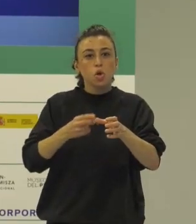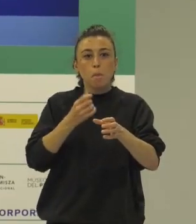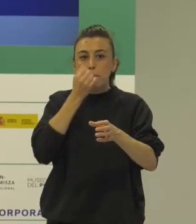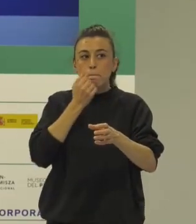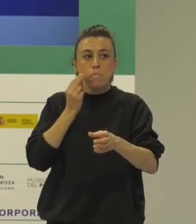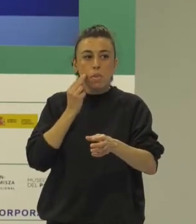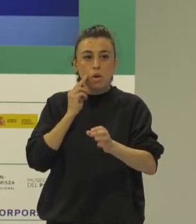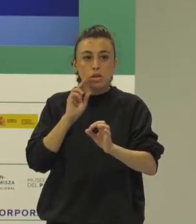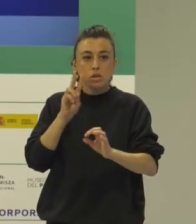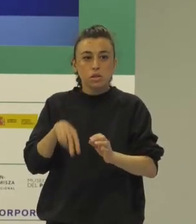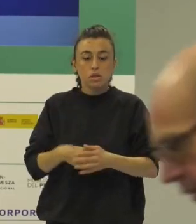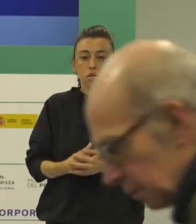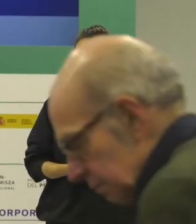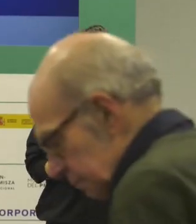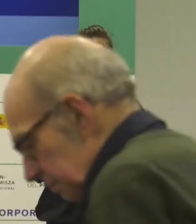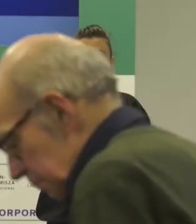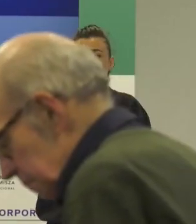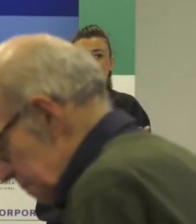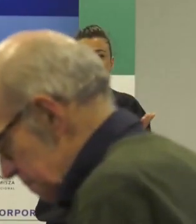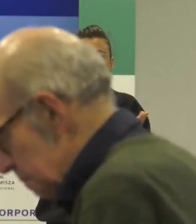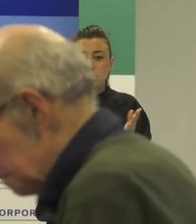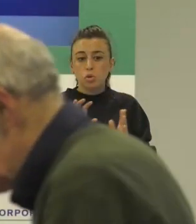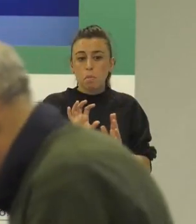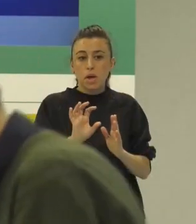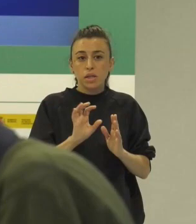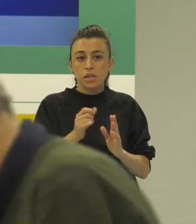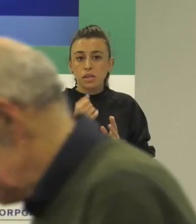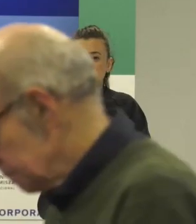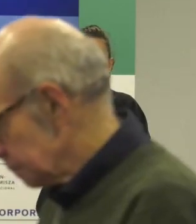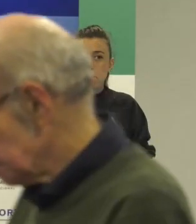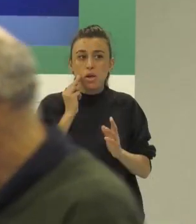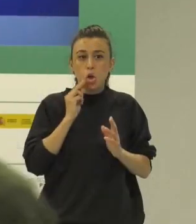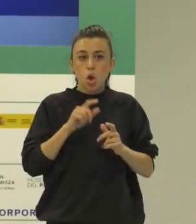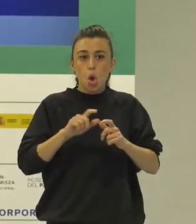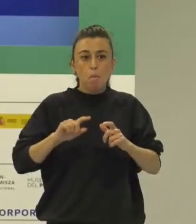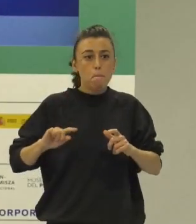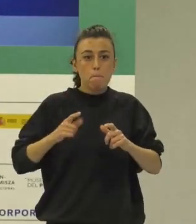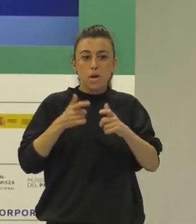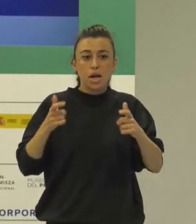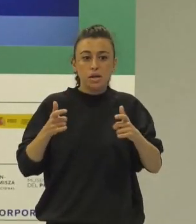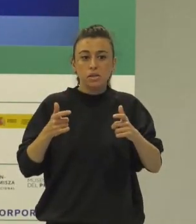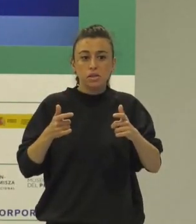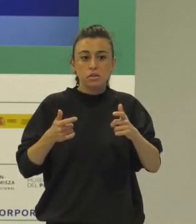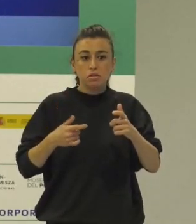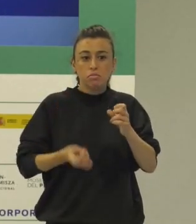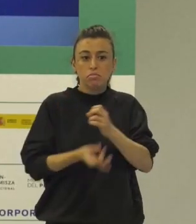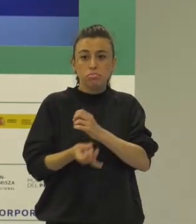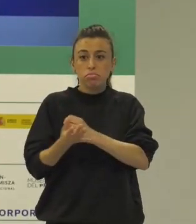persigue a los narcos, sino pues que es el país que más terroristas ha fabricado, porque a todos